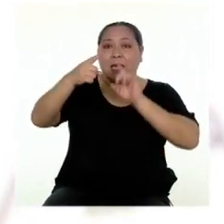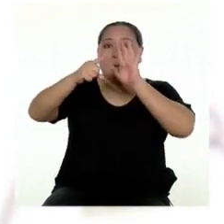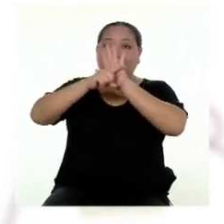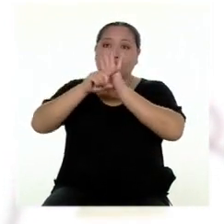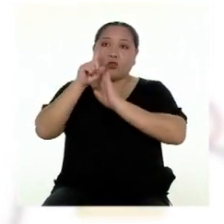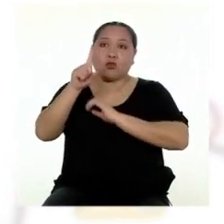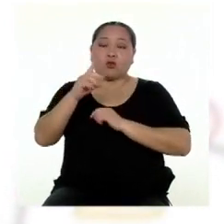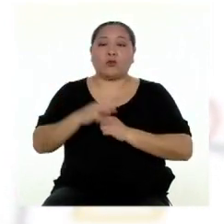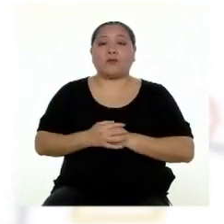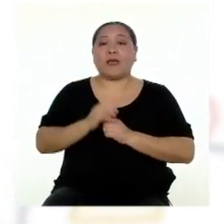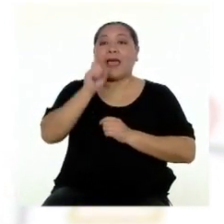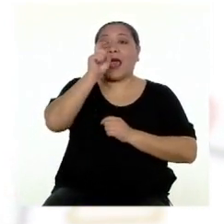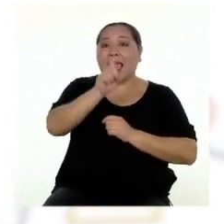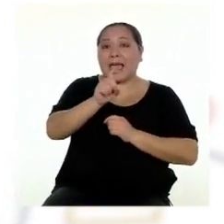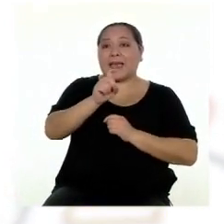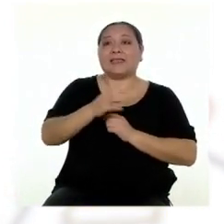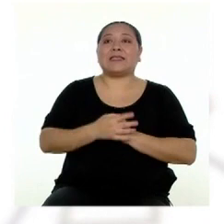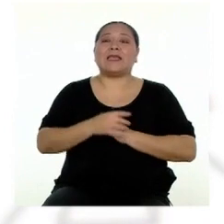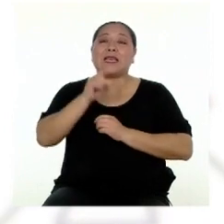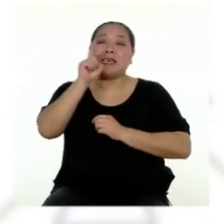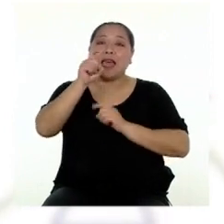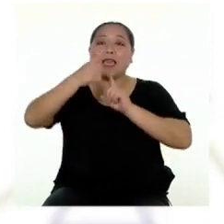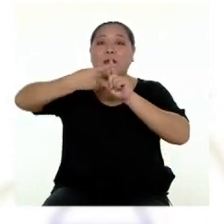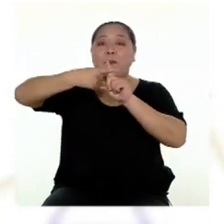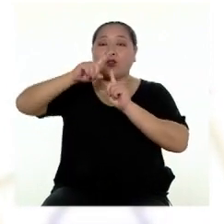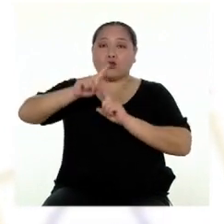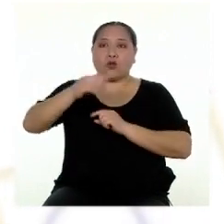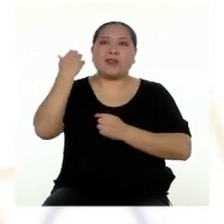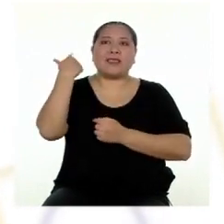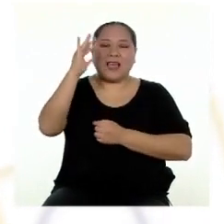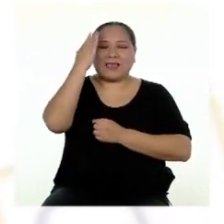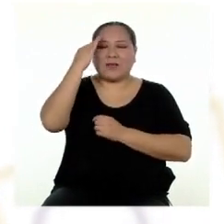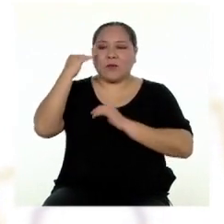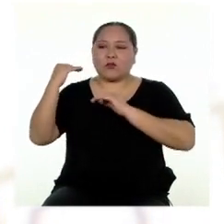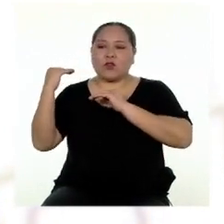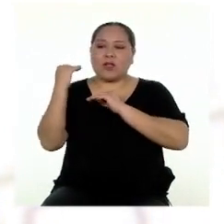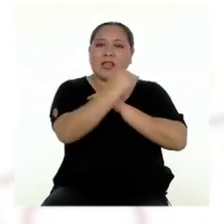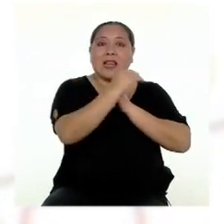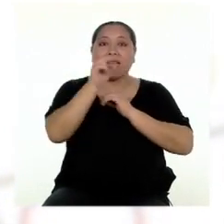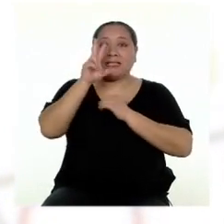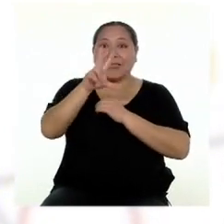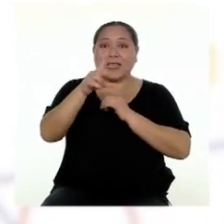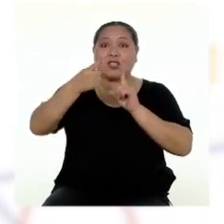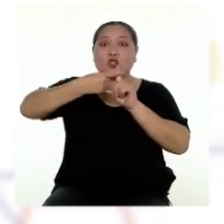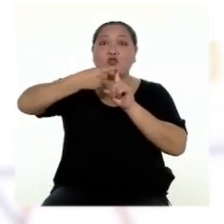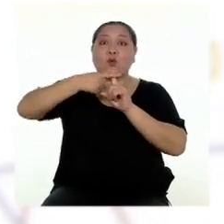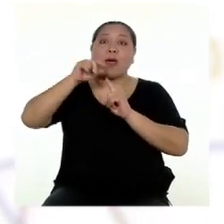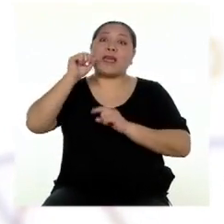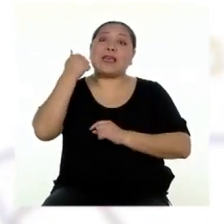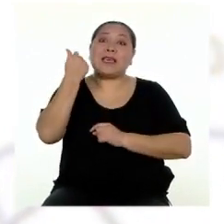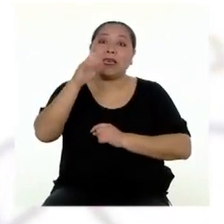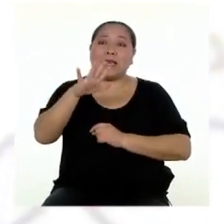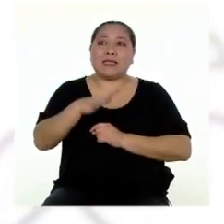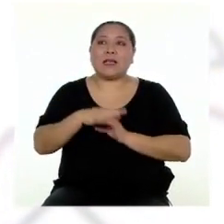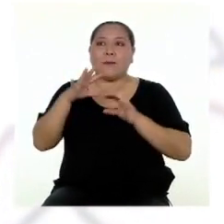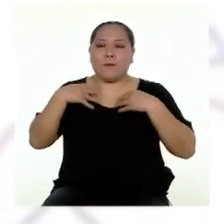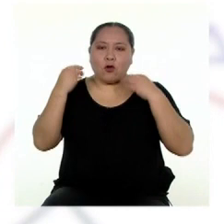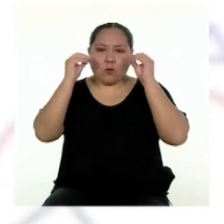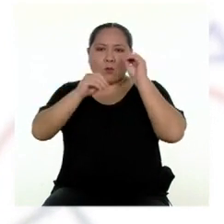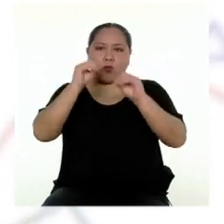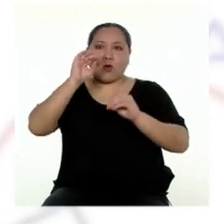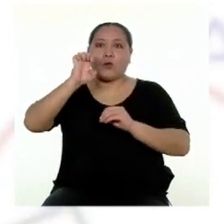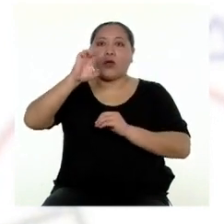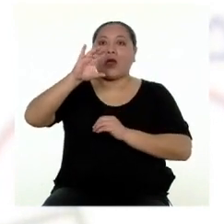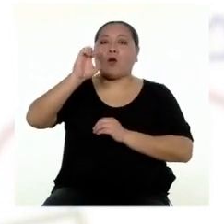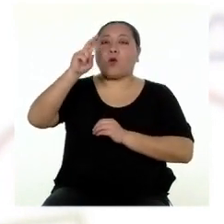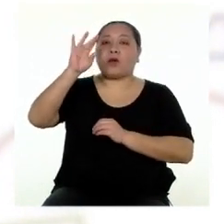solo x y x más 1. Como sabemos que la suma de estas tres expresiones es 15, podemos crear una ecuación en